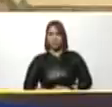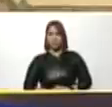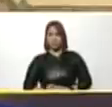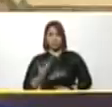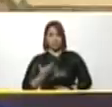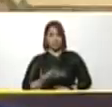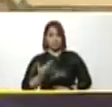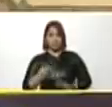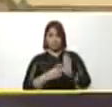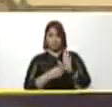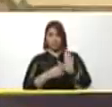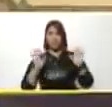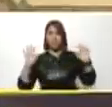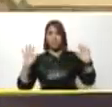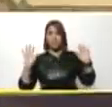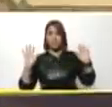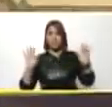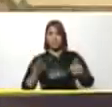Importante, ¿verdad, Pedro Carreño?